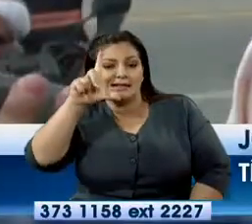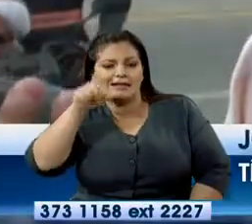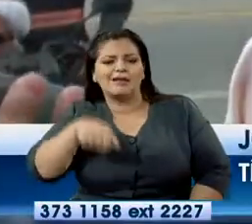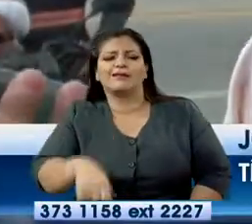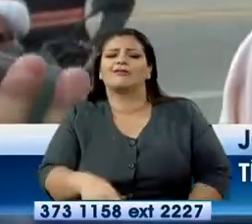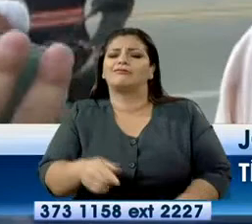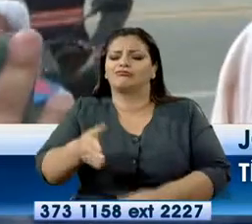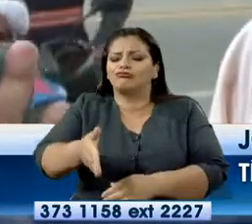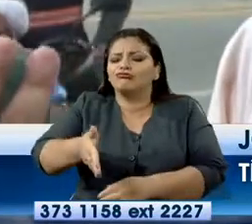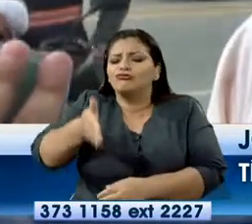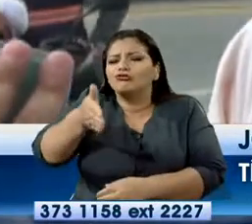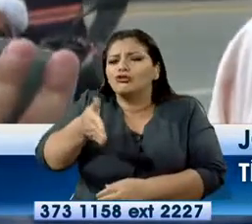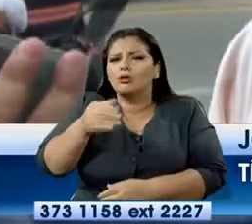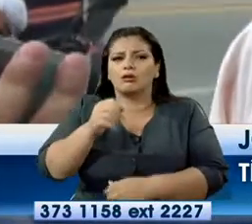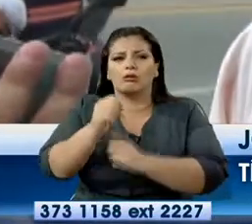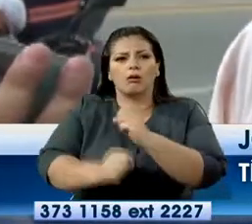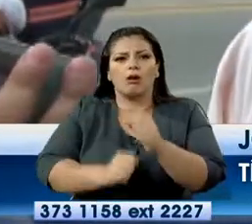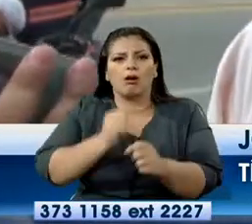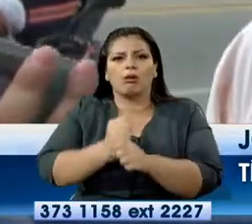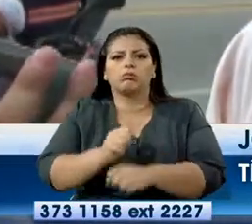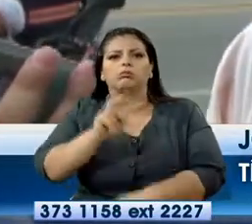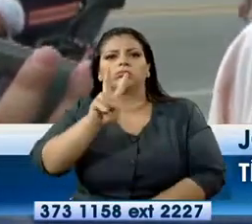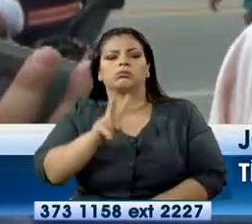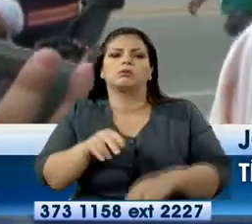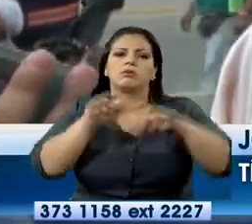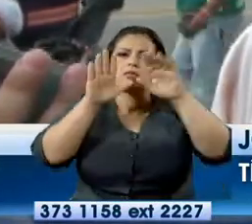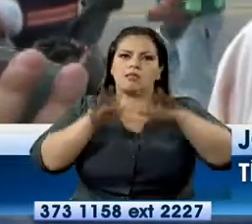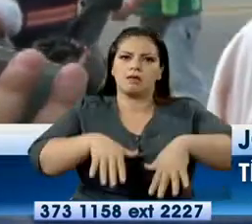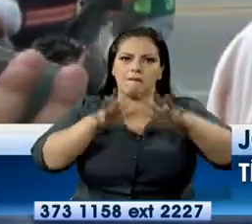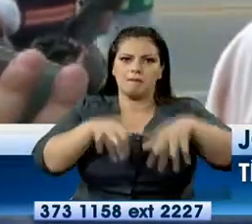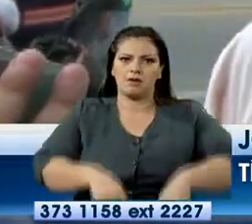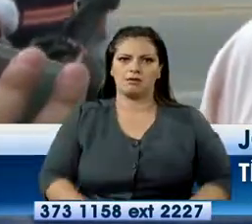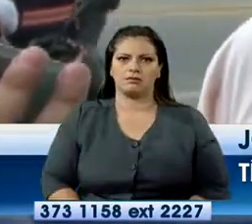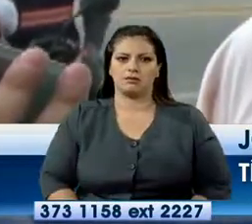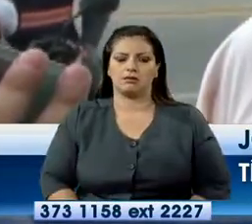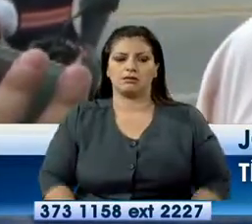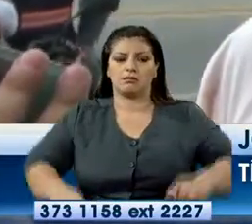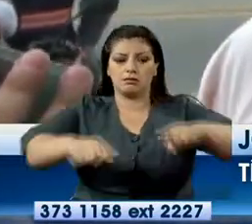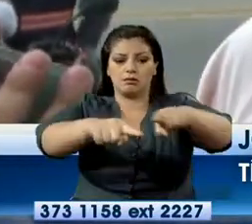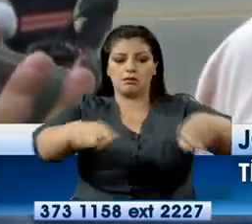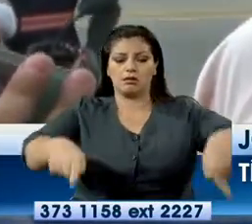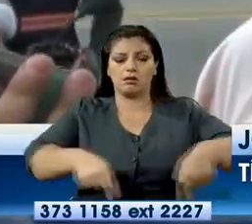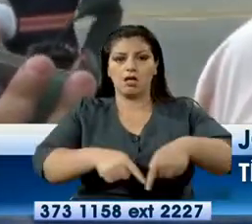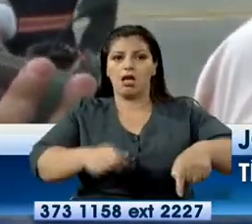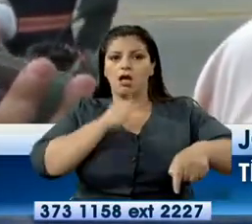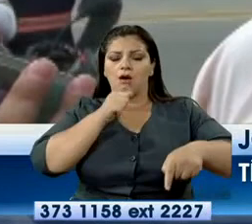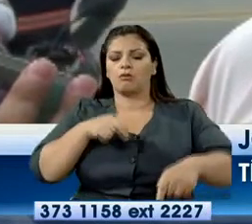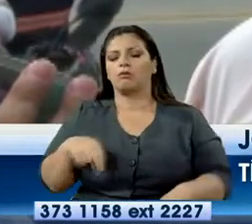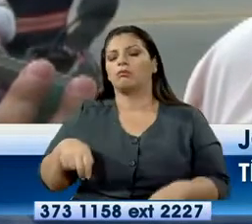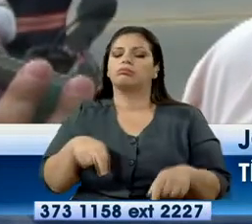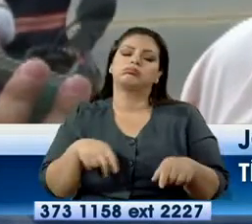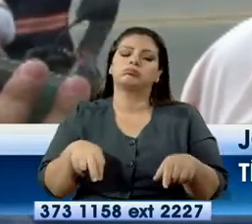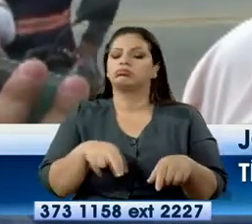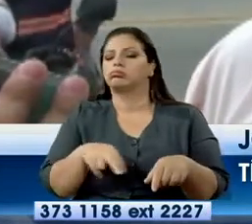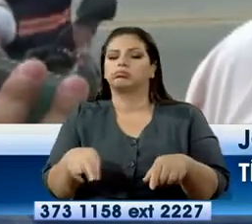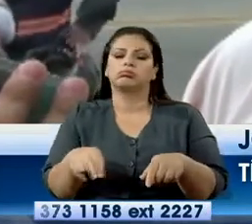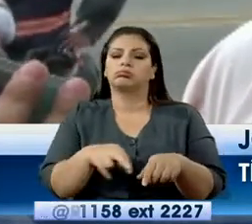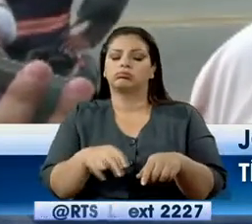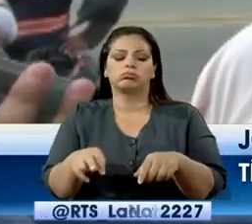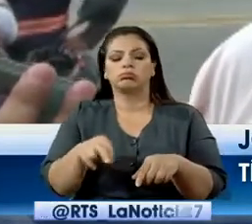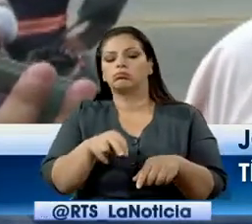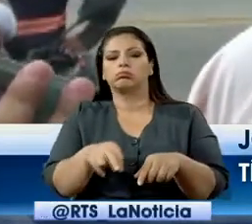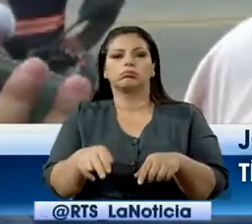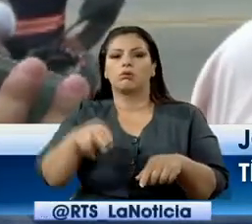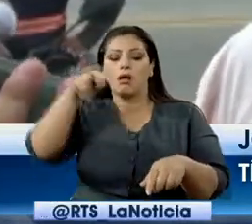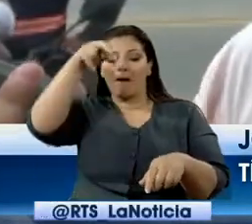pozo de agua. Sin duda el niño fue a buscar algo y sin duda se le rompió una tabla o se le abrieron las